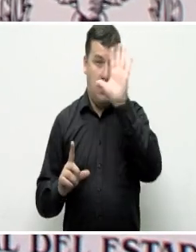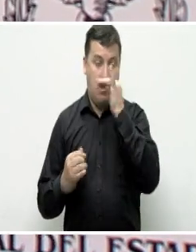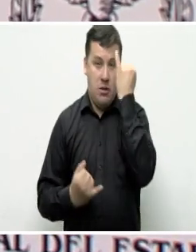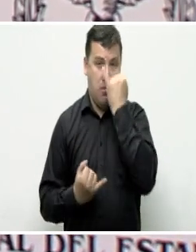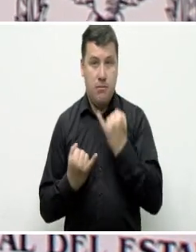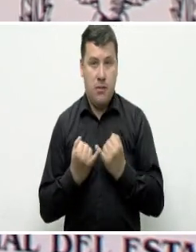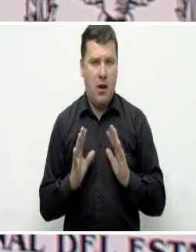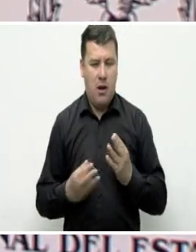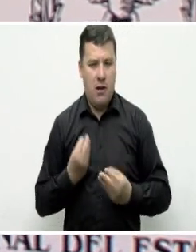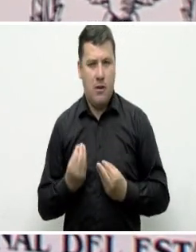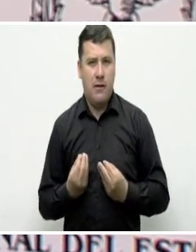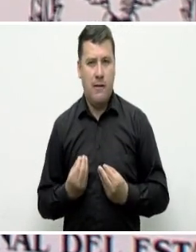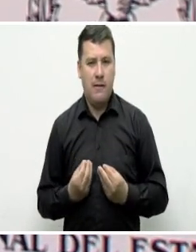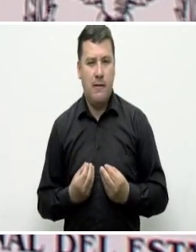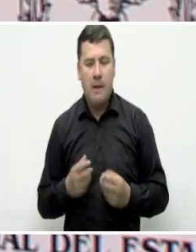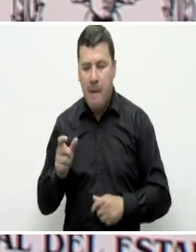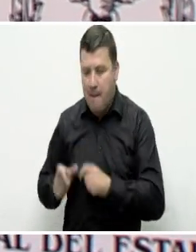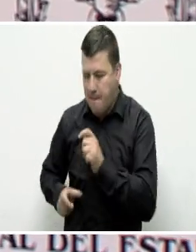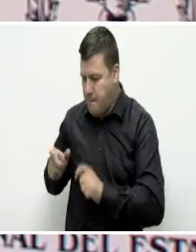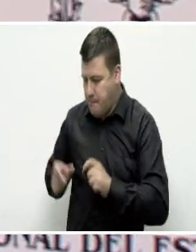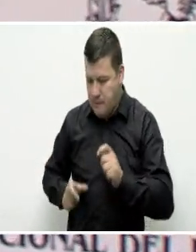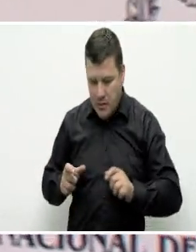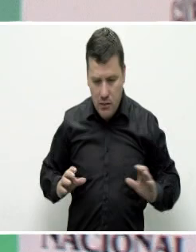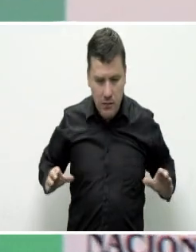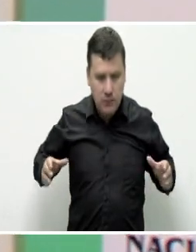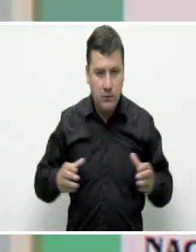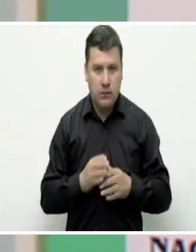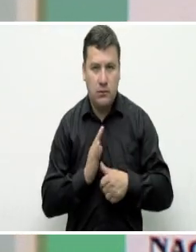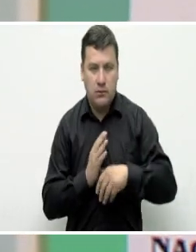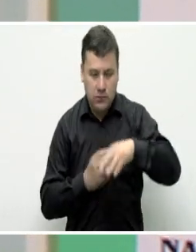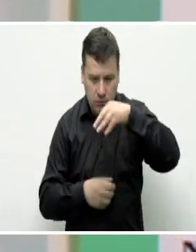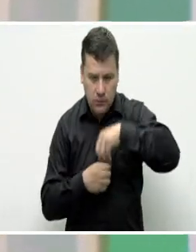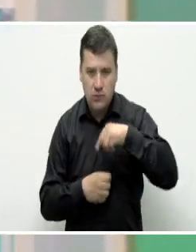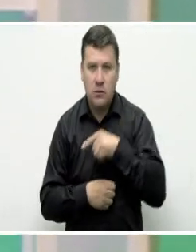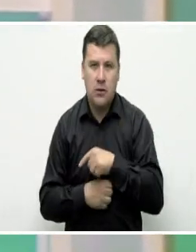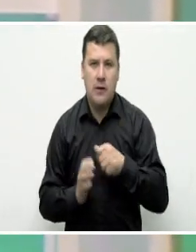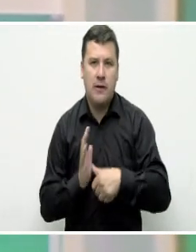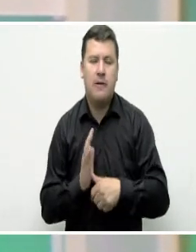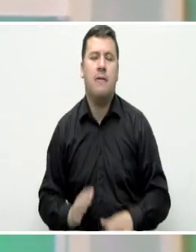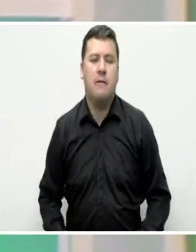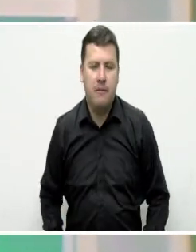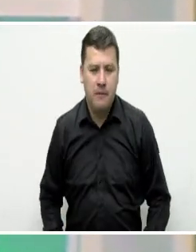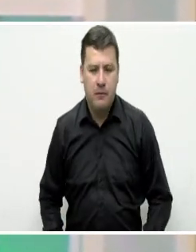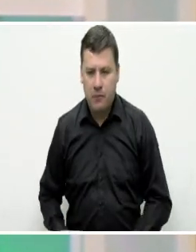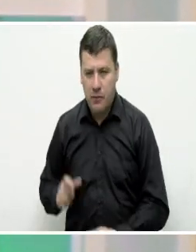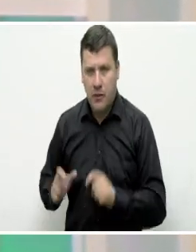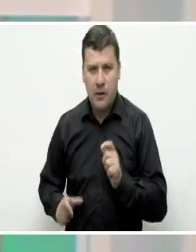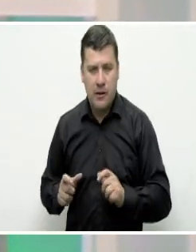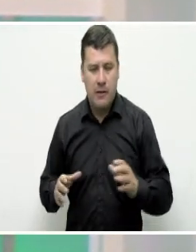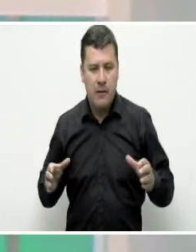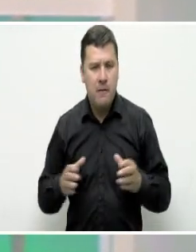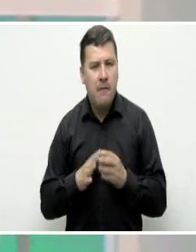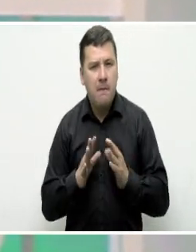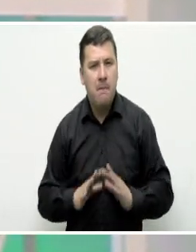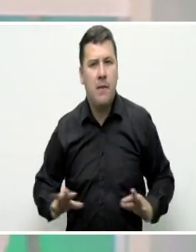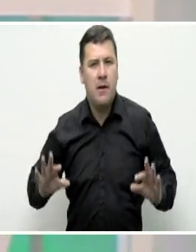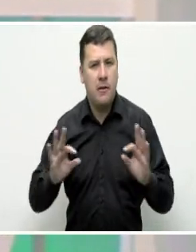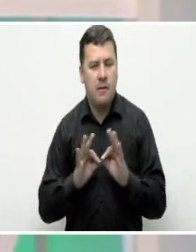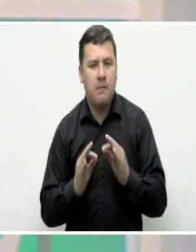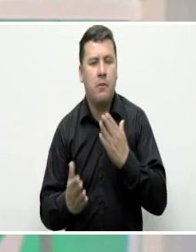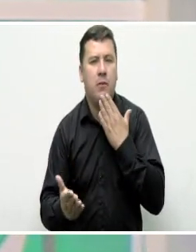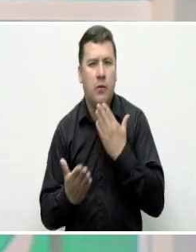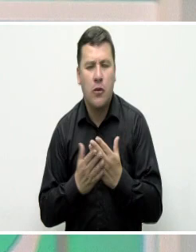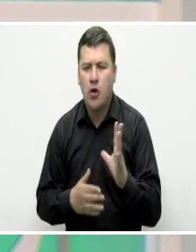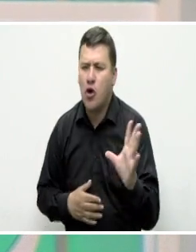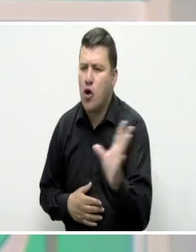que hace, es su gente. Y al interior de la Registraduría Nacional del Estado Civil, su gente es lo esencial. Gracias